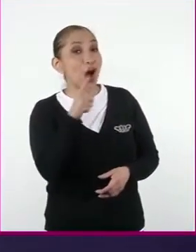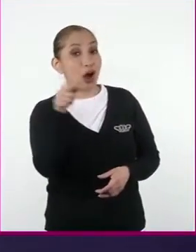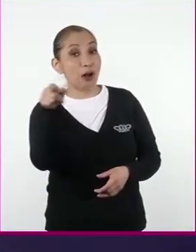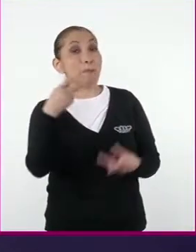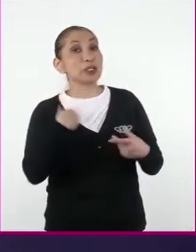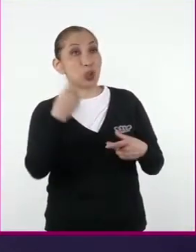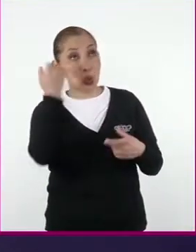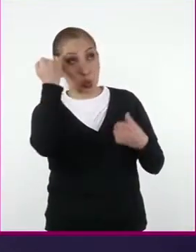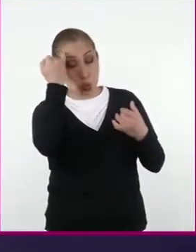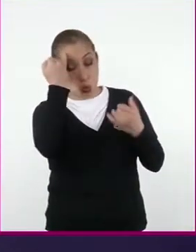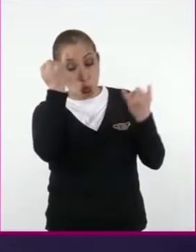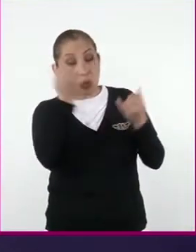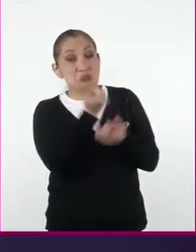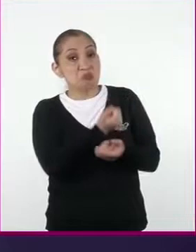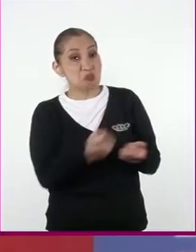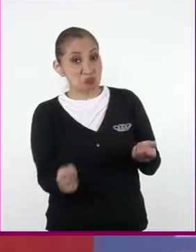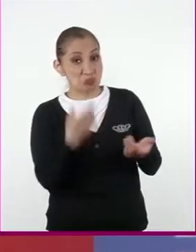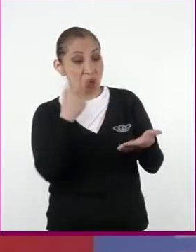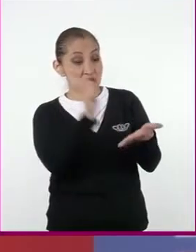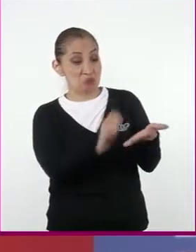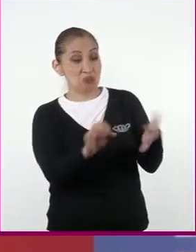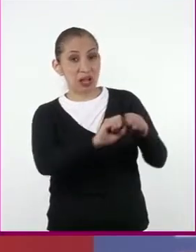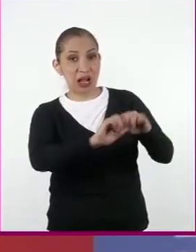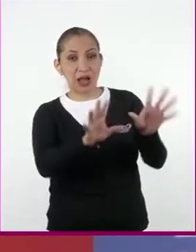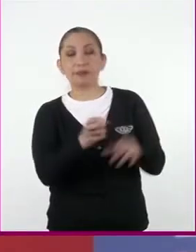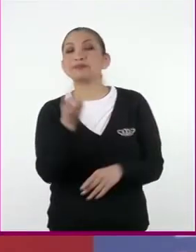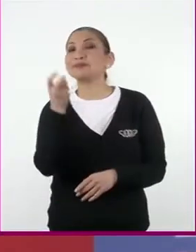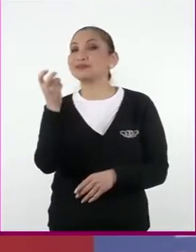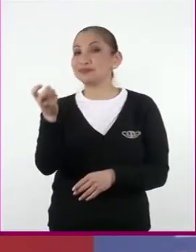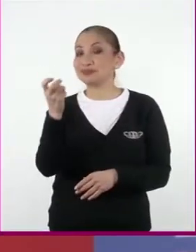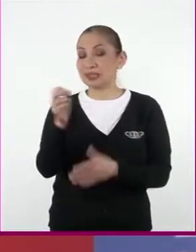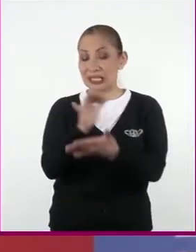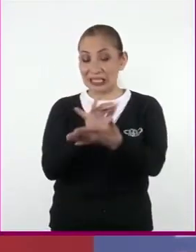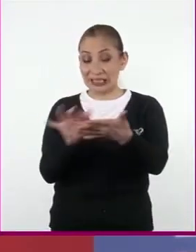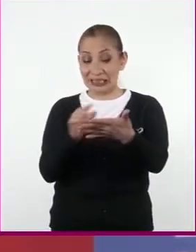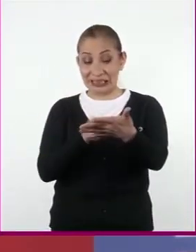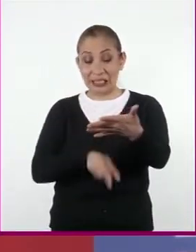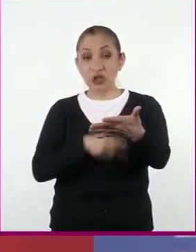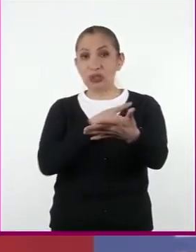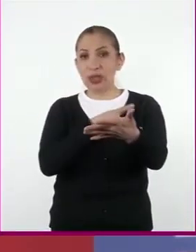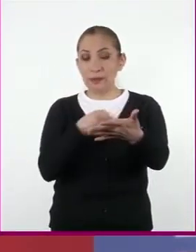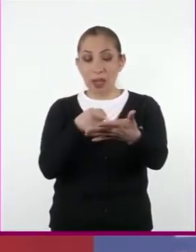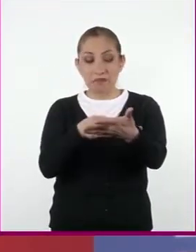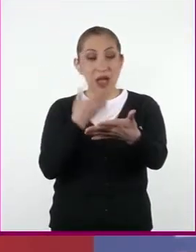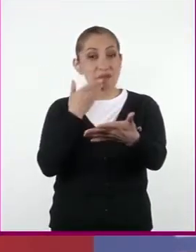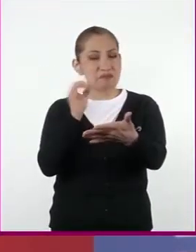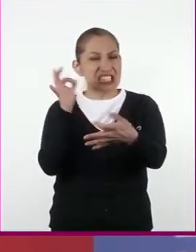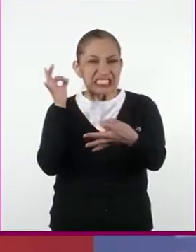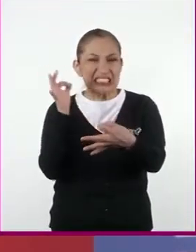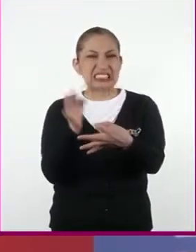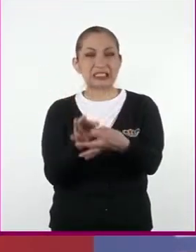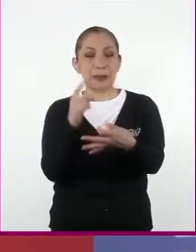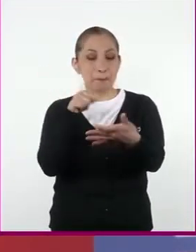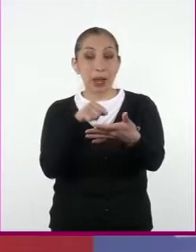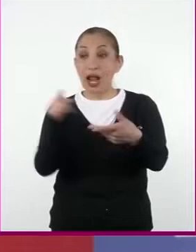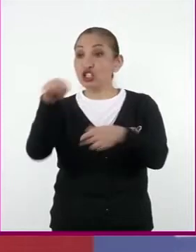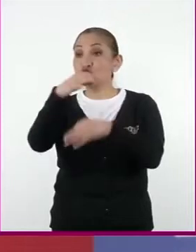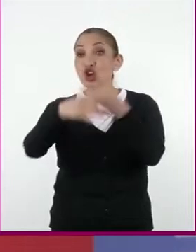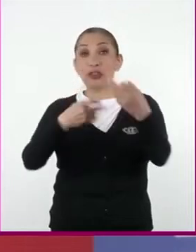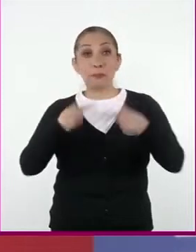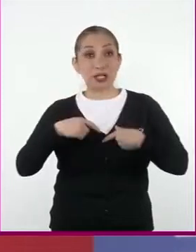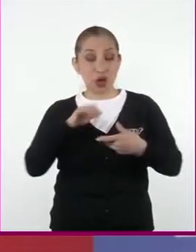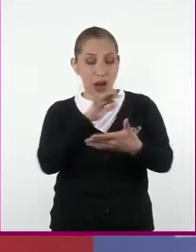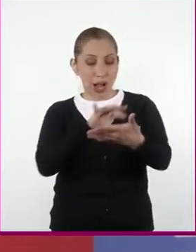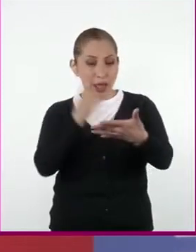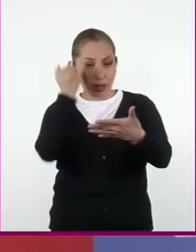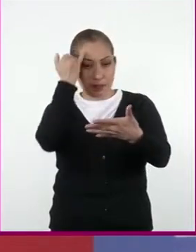autor sea muy claro y lo explique muy bien. Exactamente, el texto debe ser suficientemente específico para que todos los